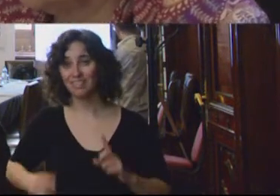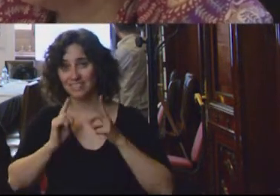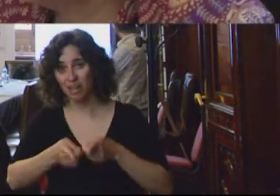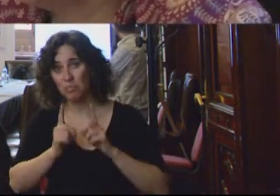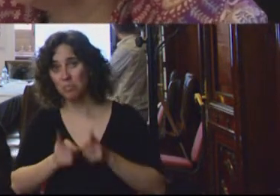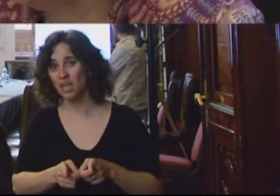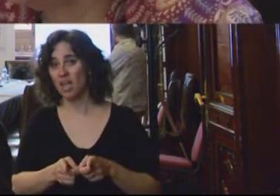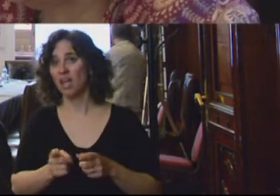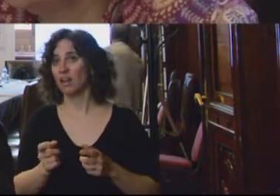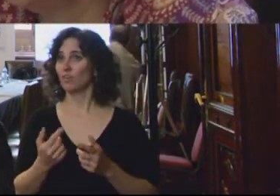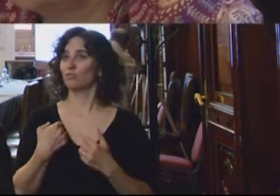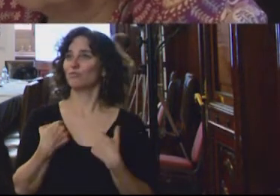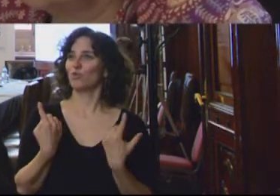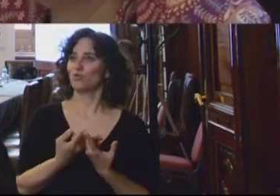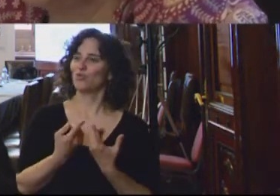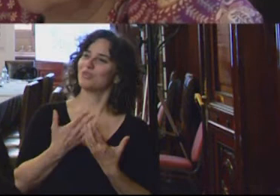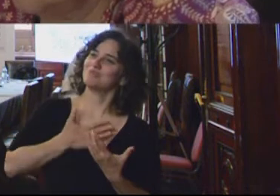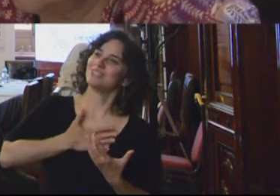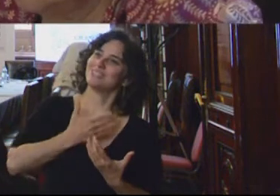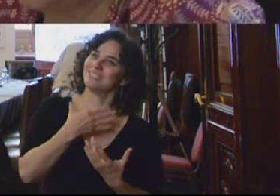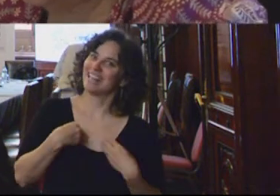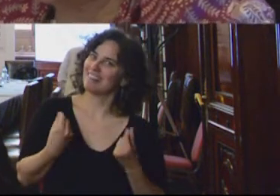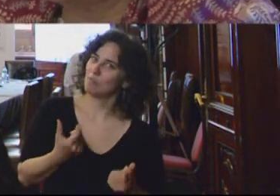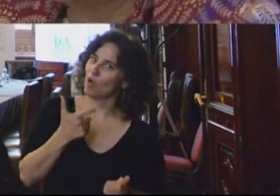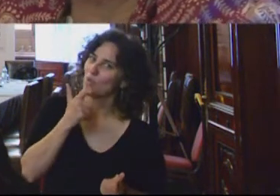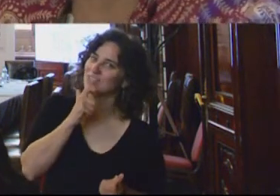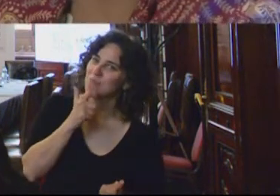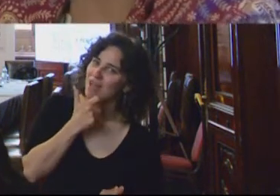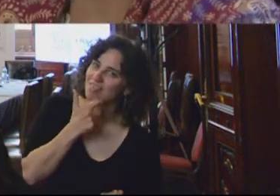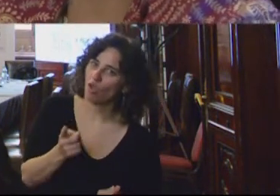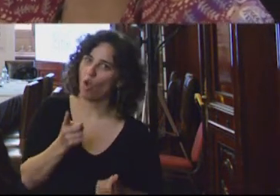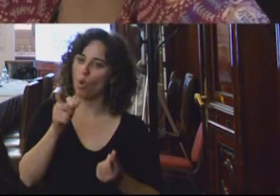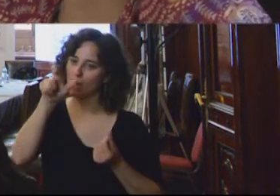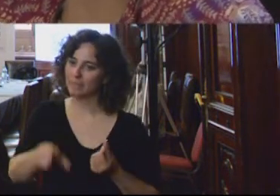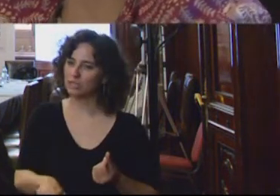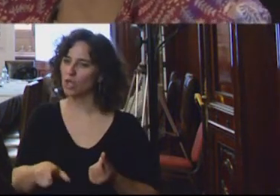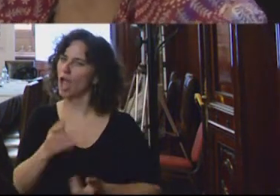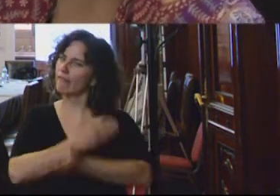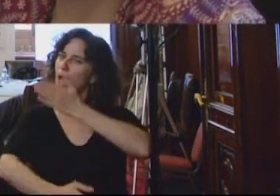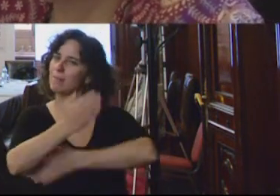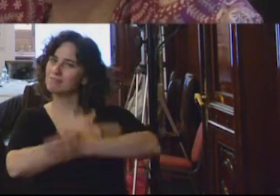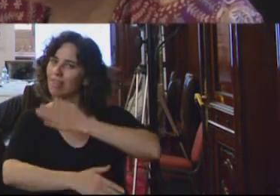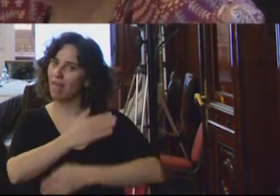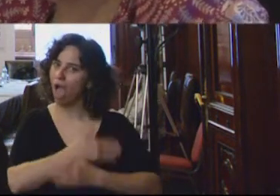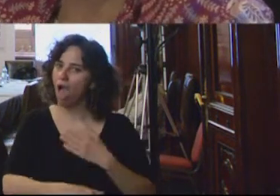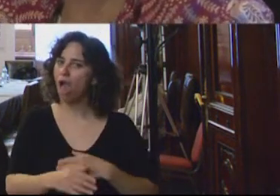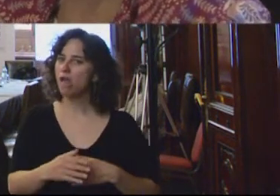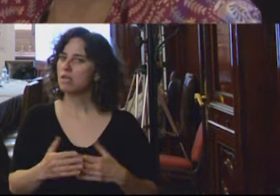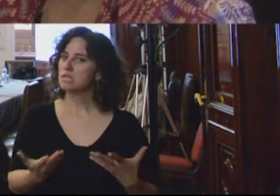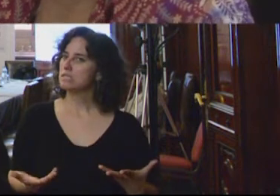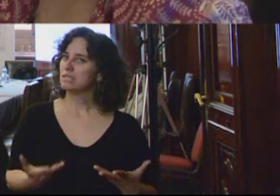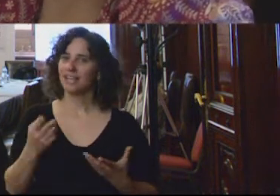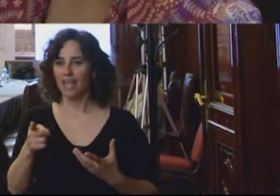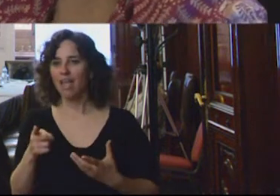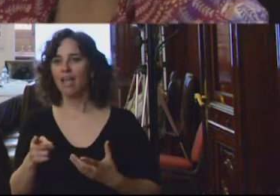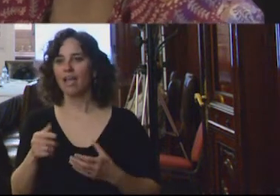nos despierta alguna simpatía por su condición de una persona con discapacidad que fue resultado